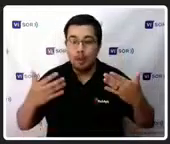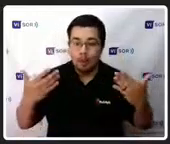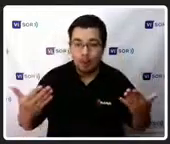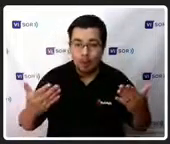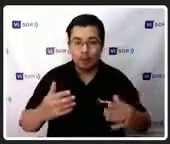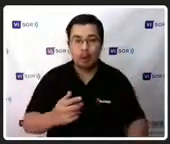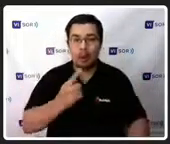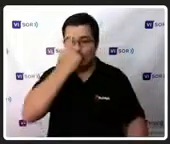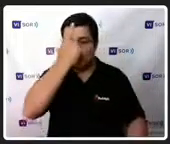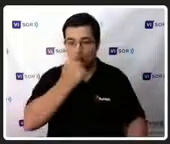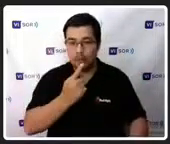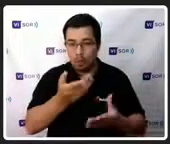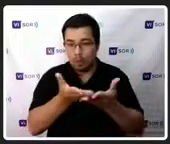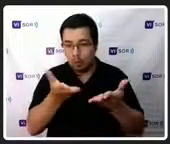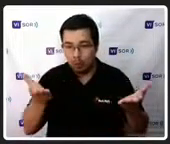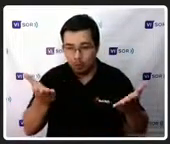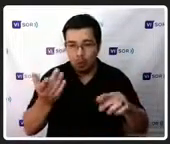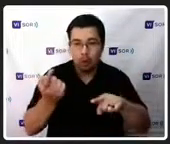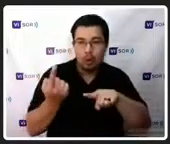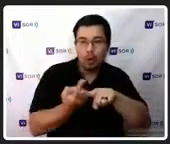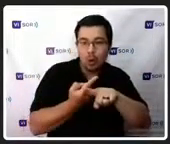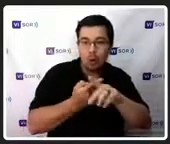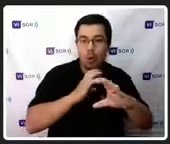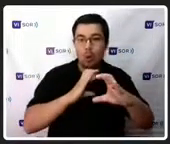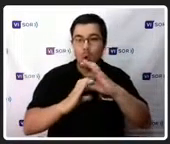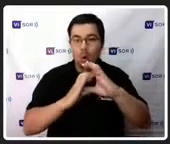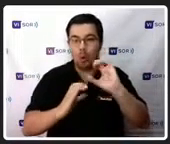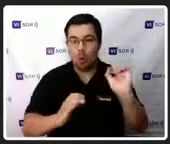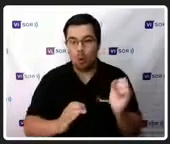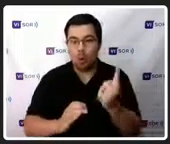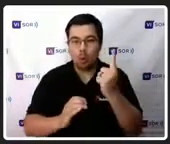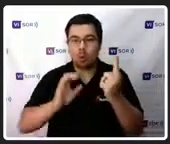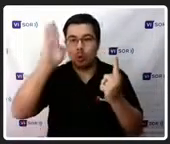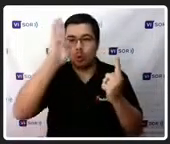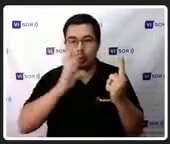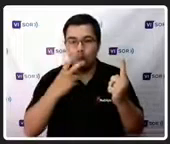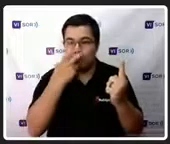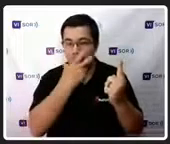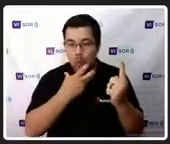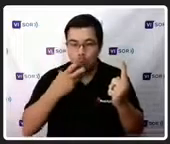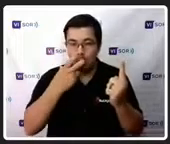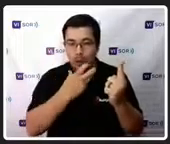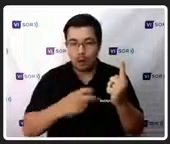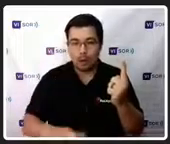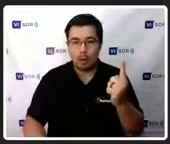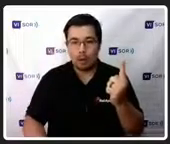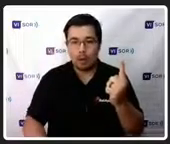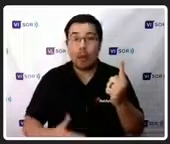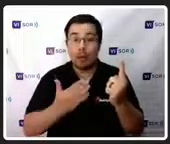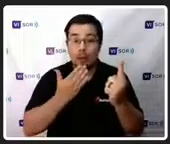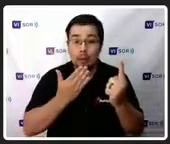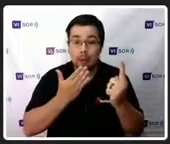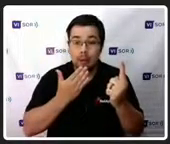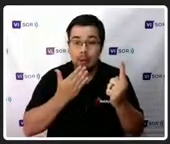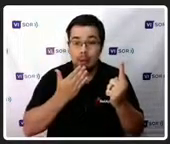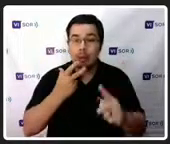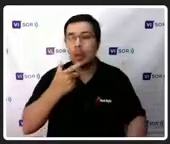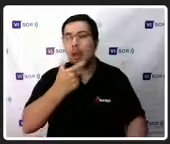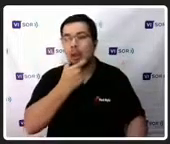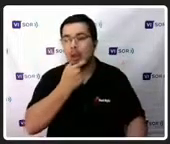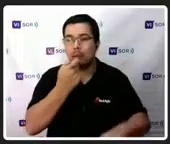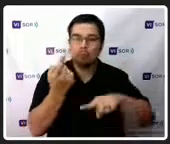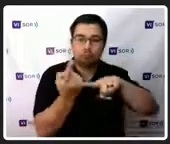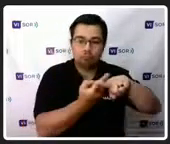idioma español, sino que también en idioma portugués. ¿Ya? Y bueno, el orden debiera ser español, inglés